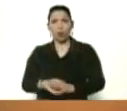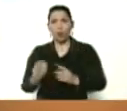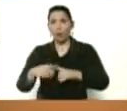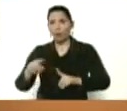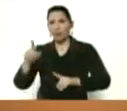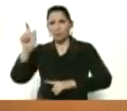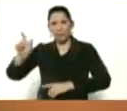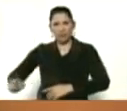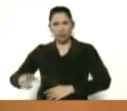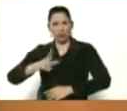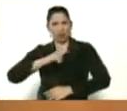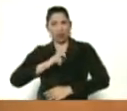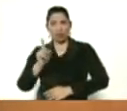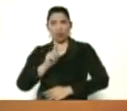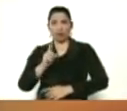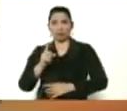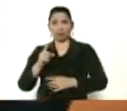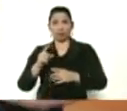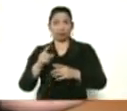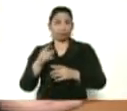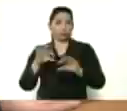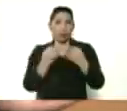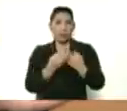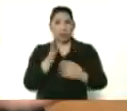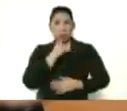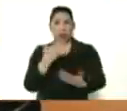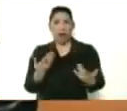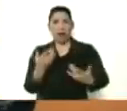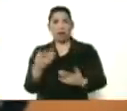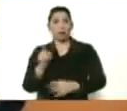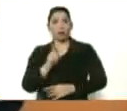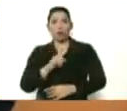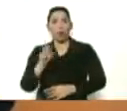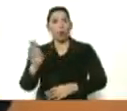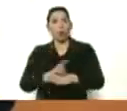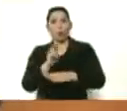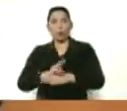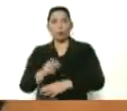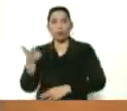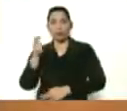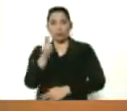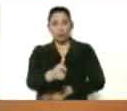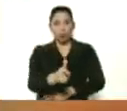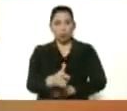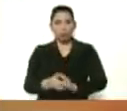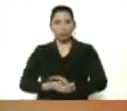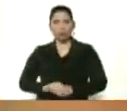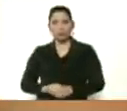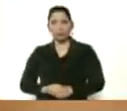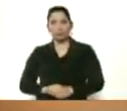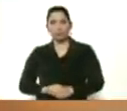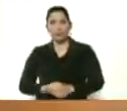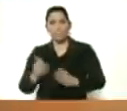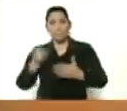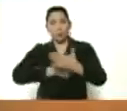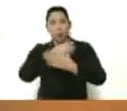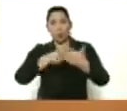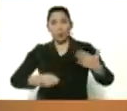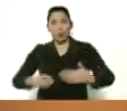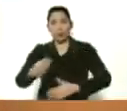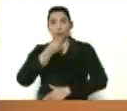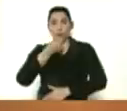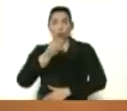extrañas a la familia, no se recomienda que utilicen transporte público, se prohíbe que coman